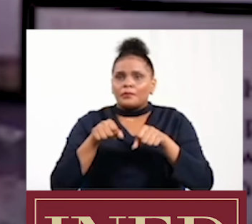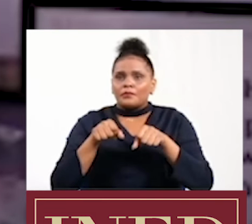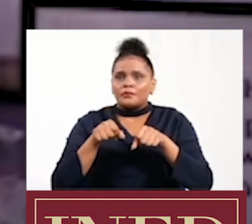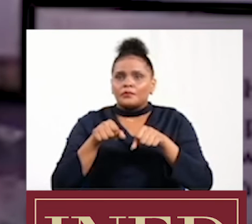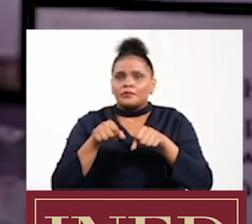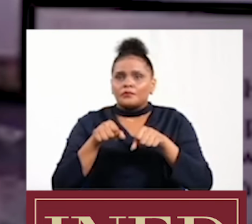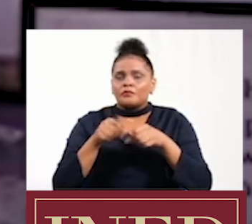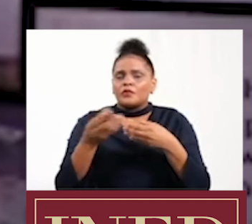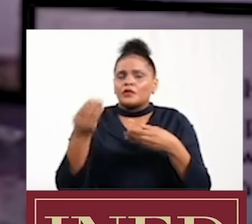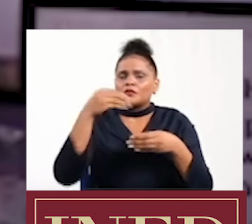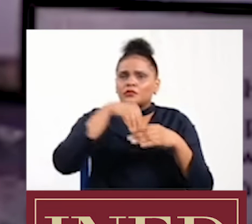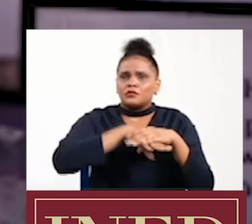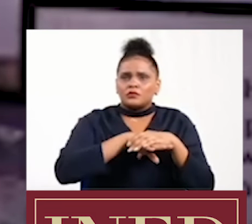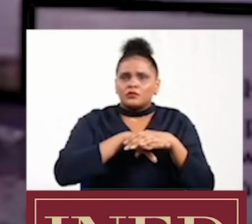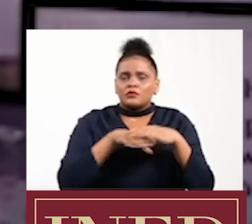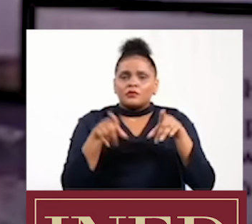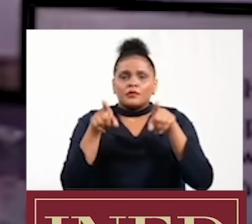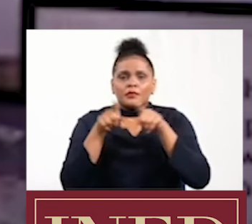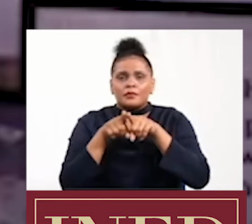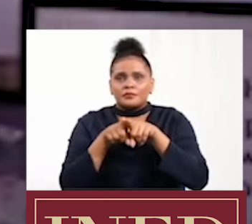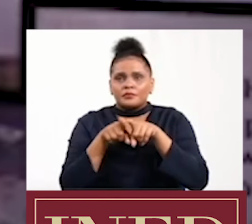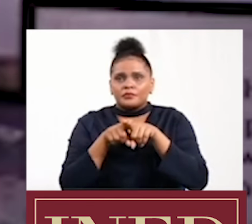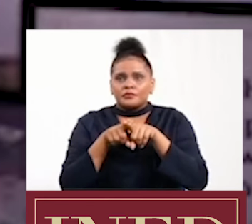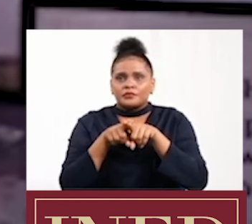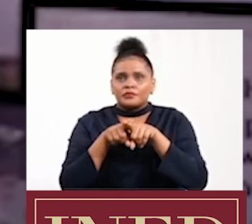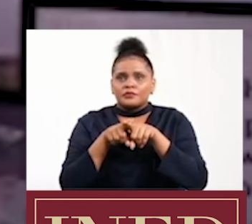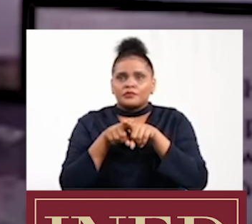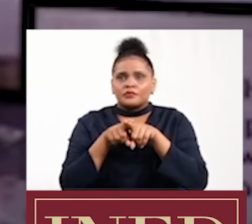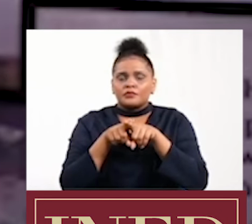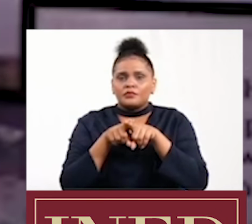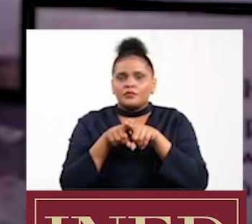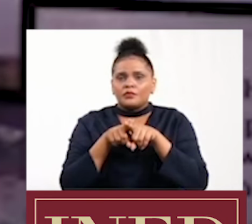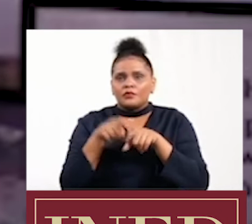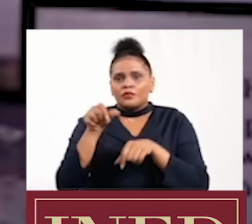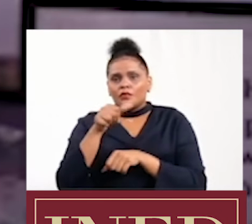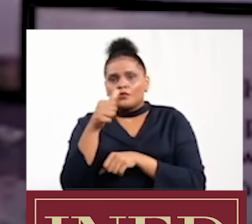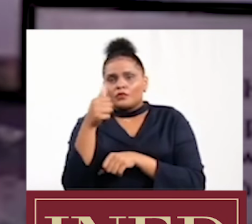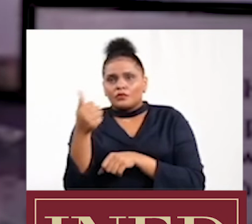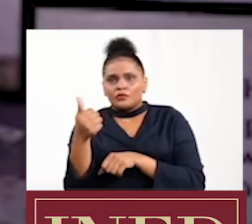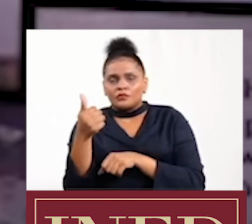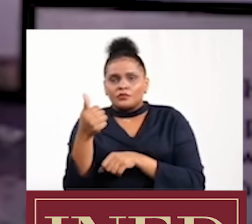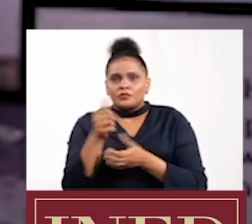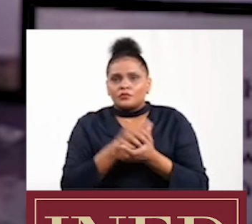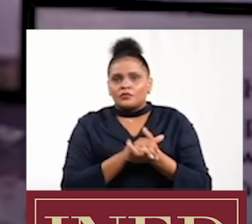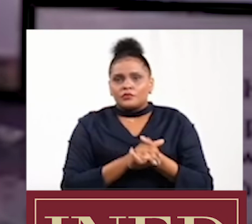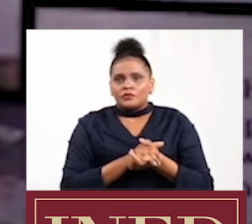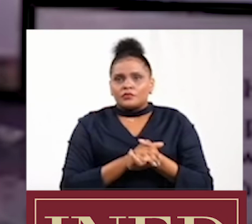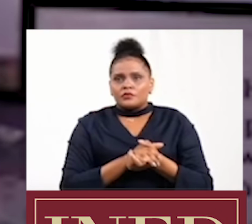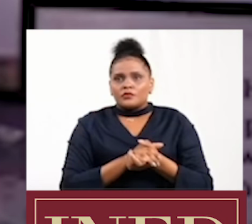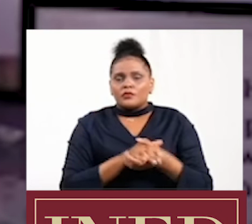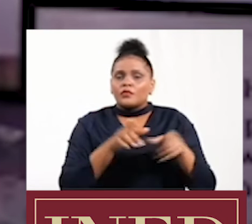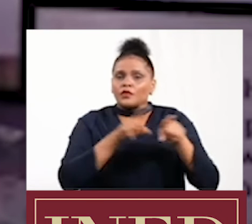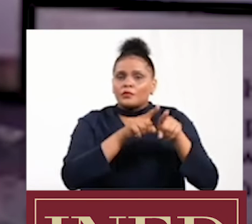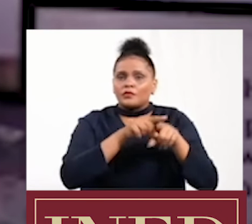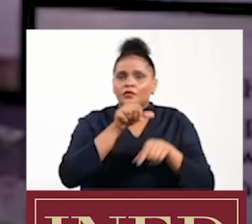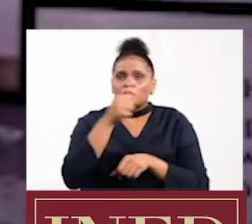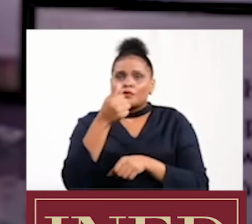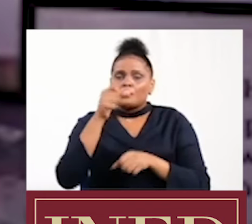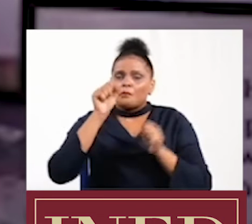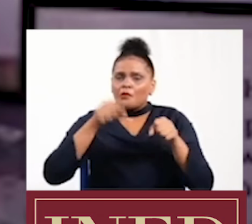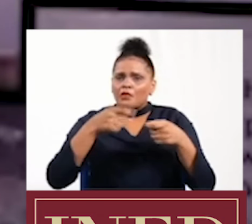condiciones externas pero nuevamente regreso a las condiciones del espacio privado y yo creo que esta pandemia